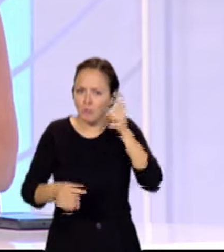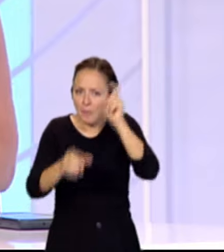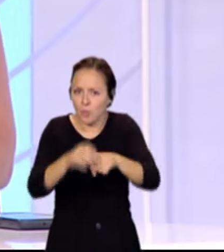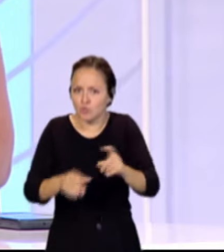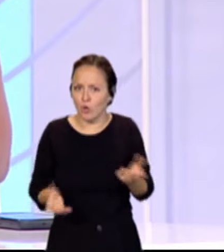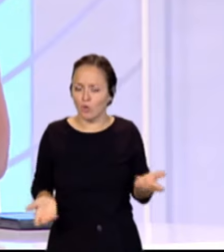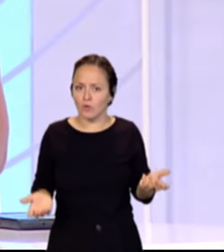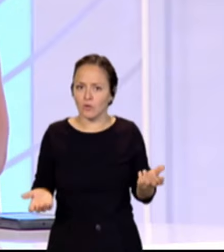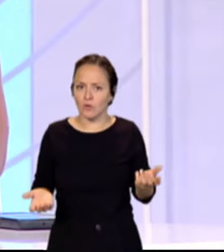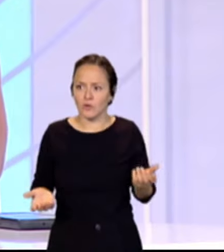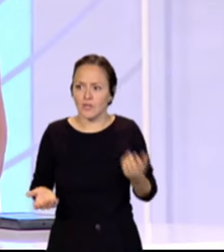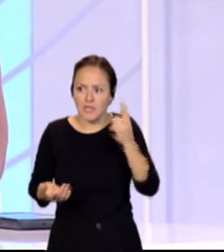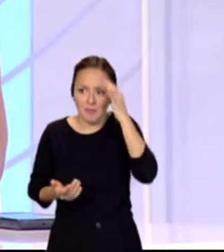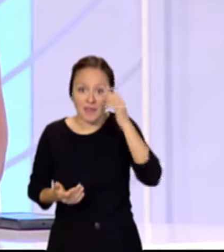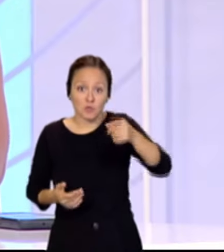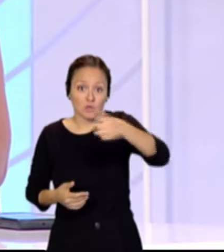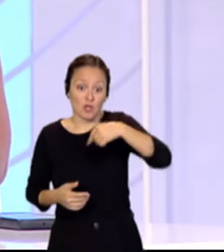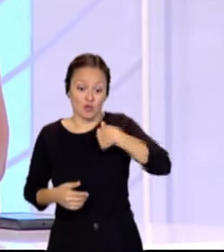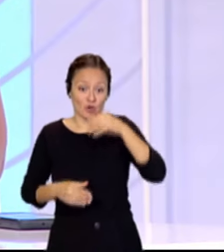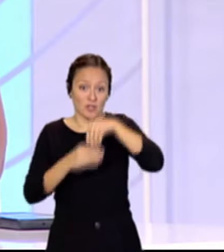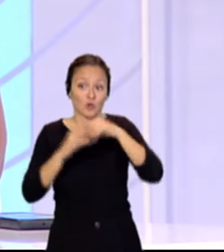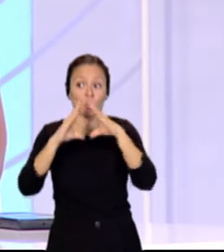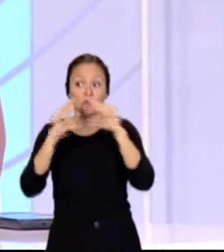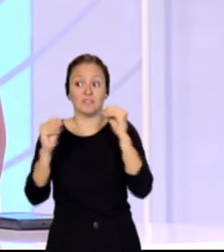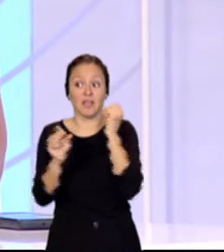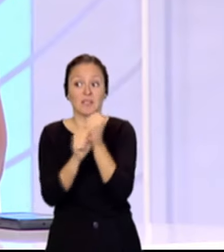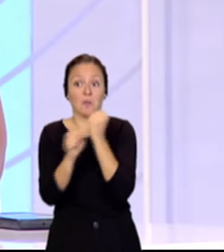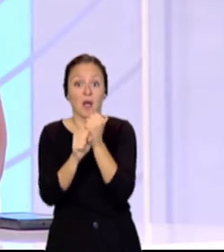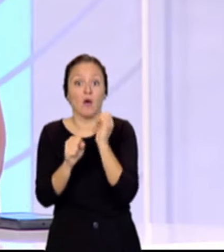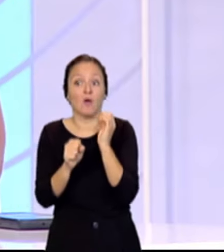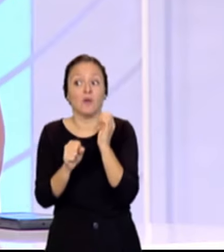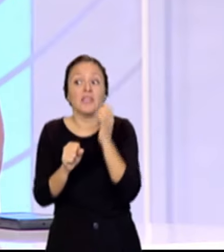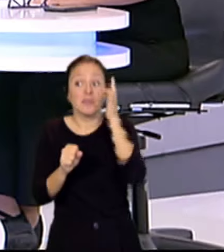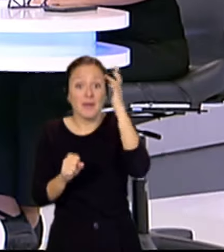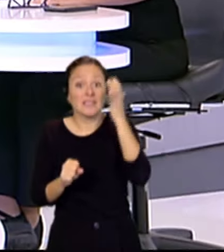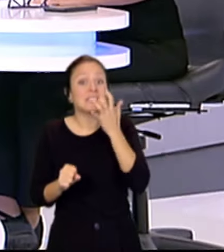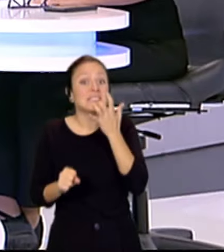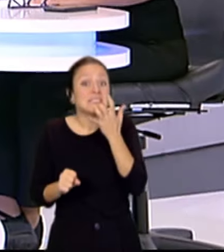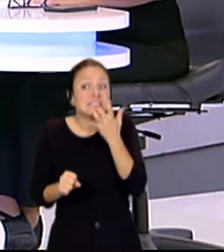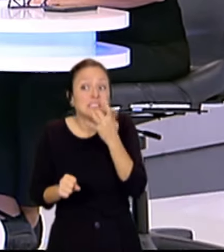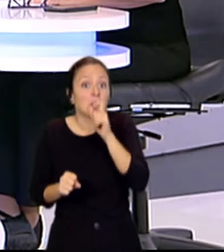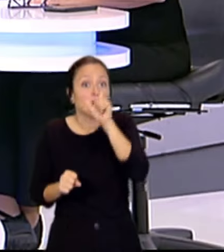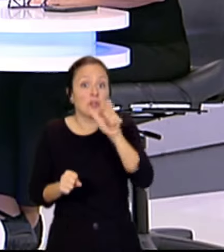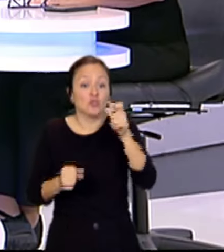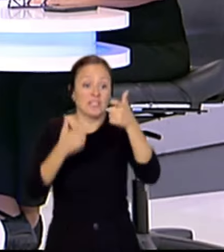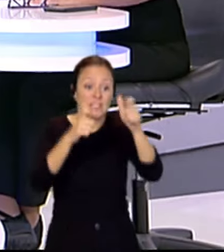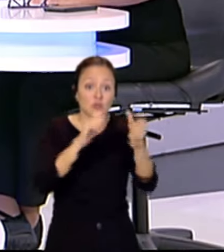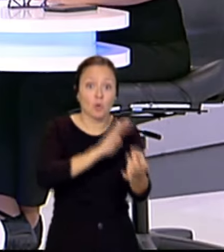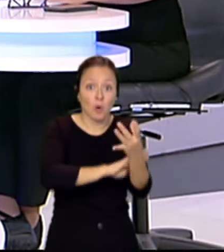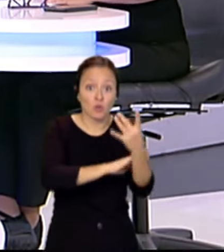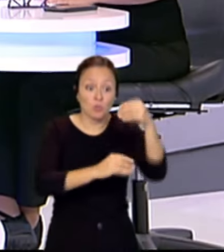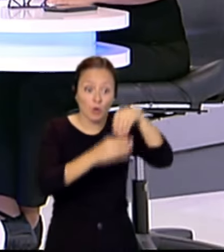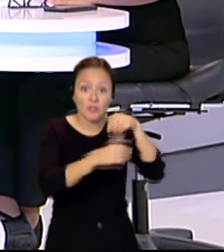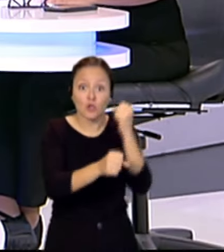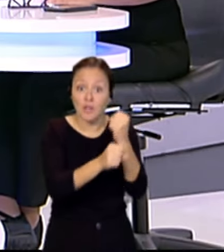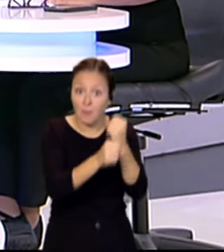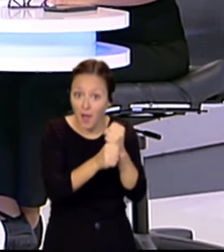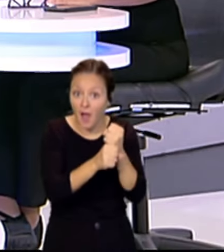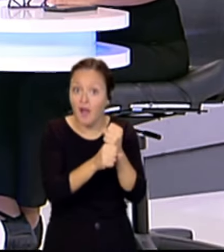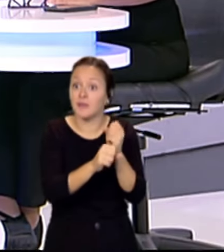imagínense ustedes yo claro yo trabajo en la universidad y di esto no tiene impacto imagínense ustedes si se apunta más gente que que trabaja en los sectores productivos Así que que se